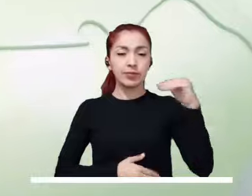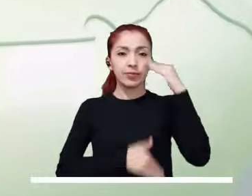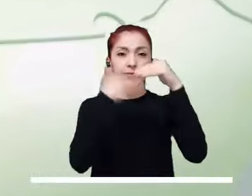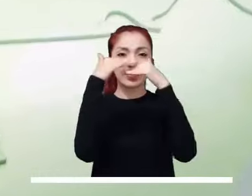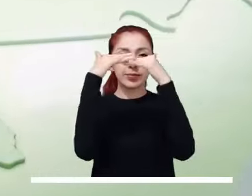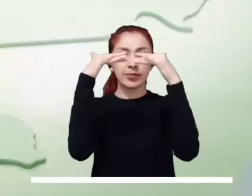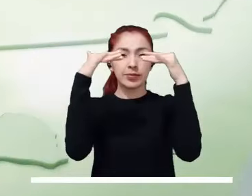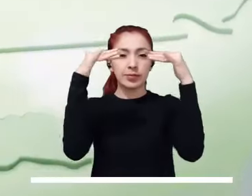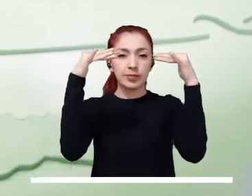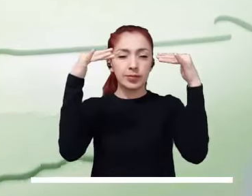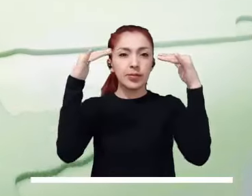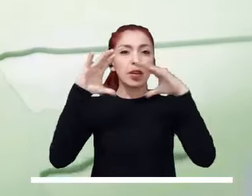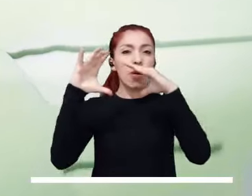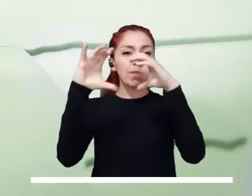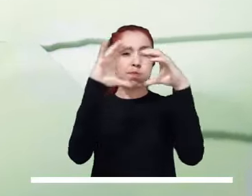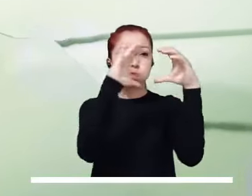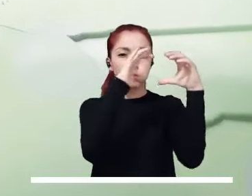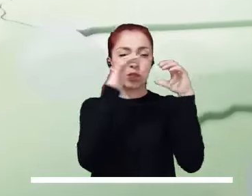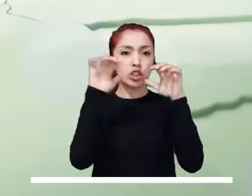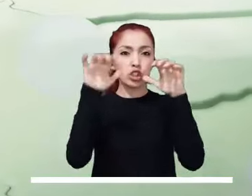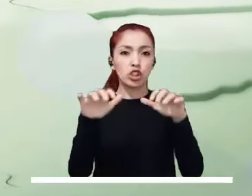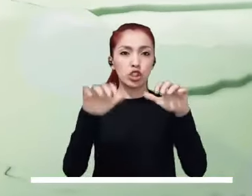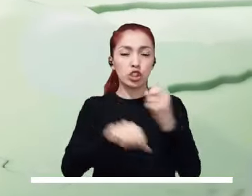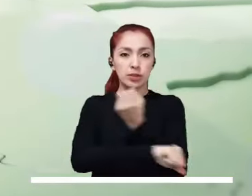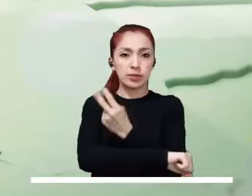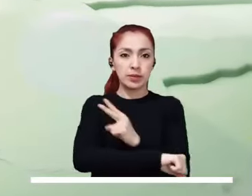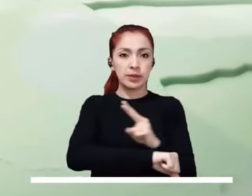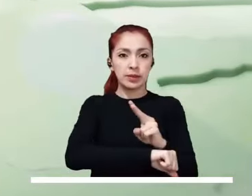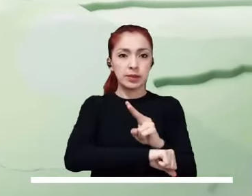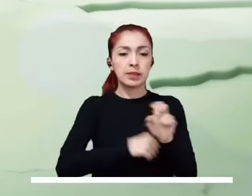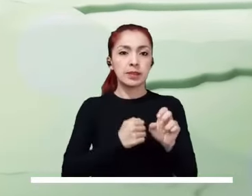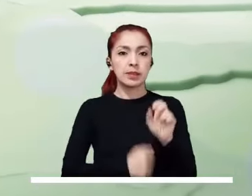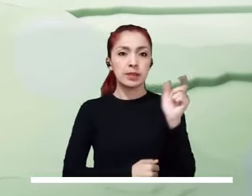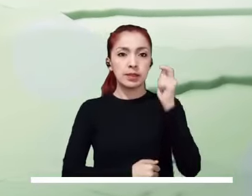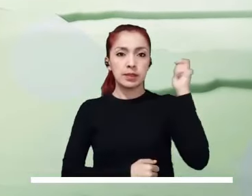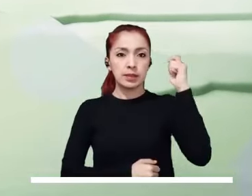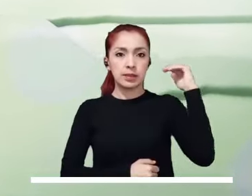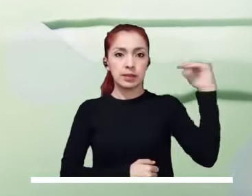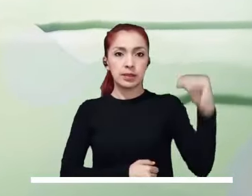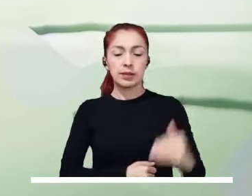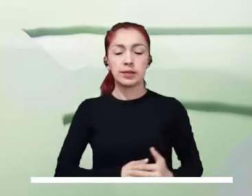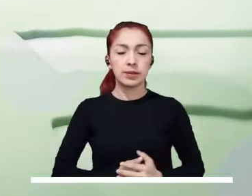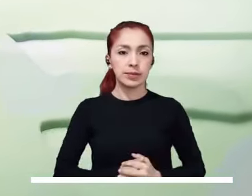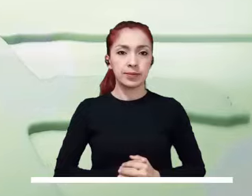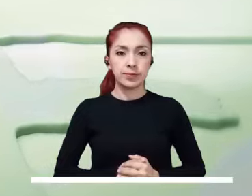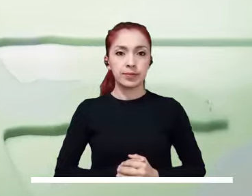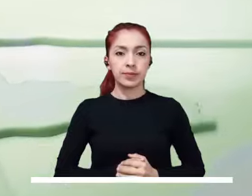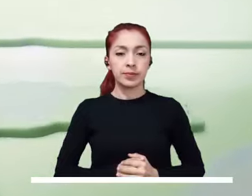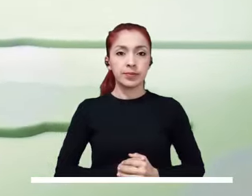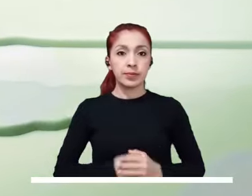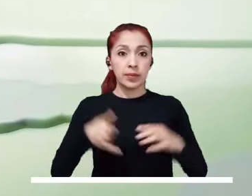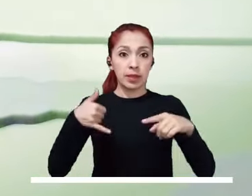En la Orinoquía prevalecerá un cielo mayormente cubierto con aguaceros en Vichada y Meta.